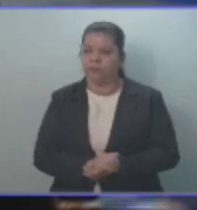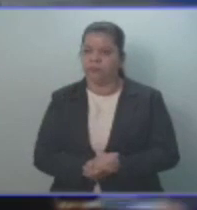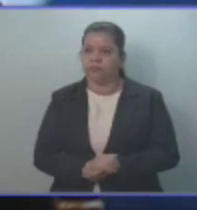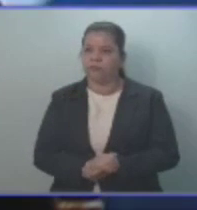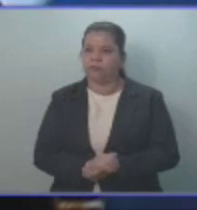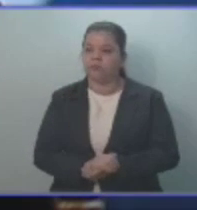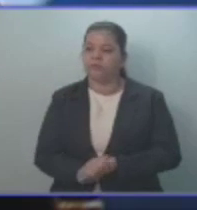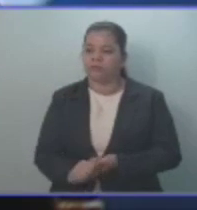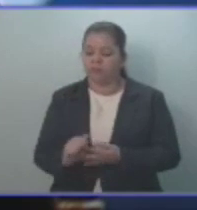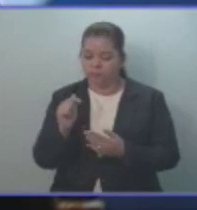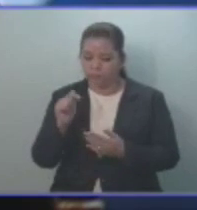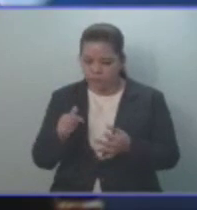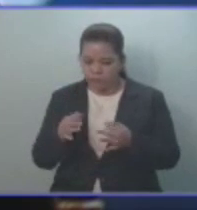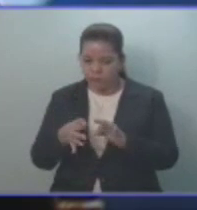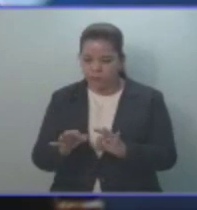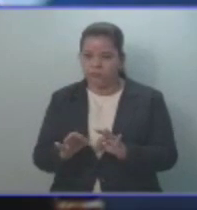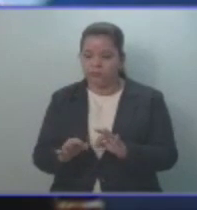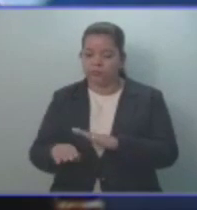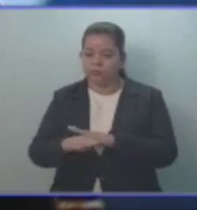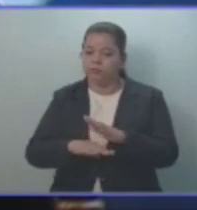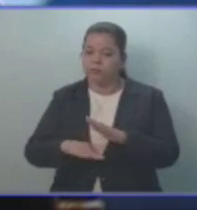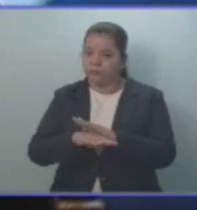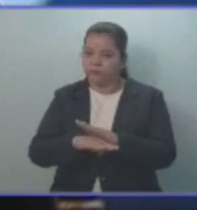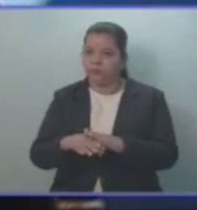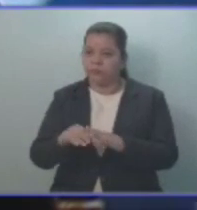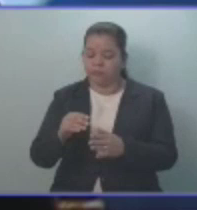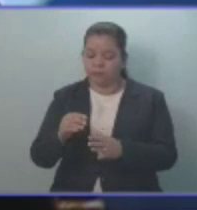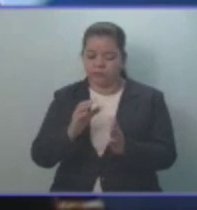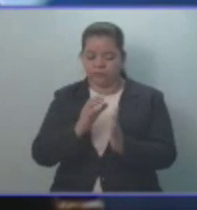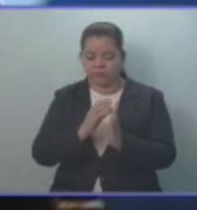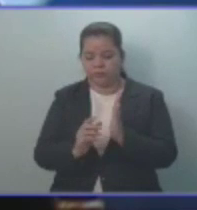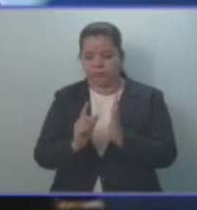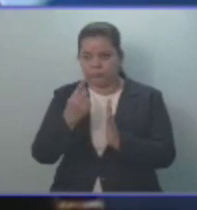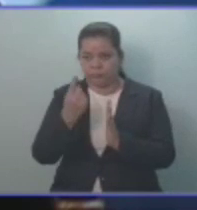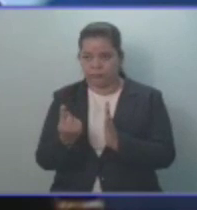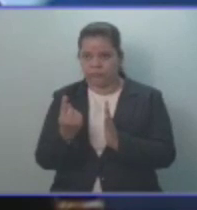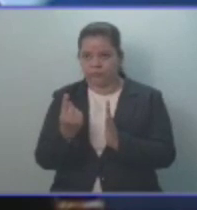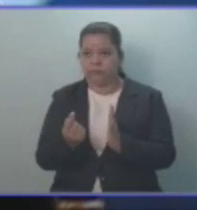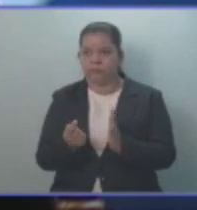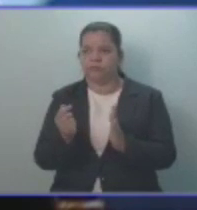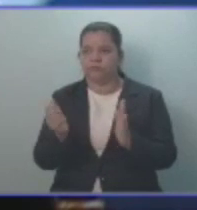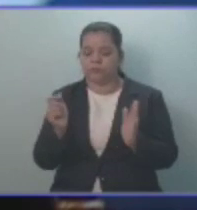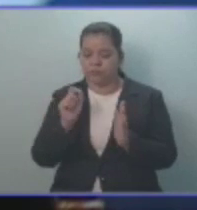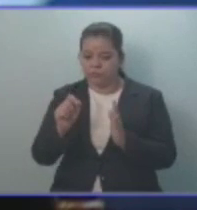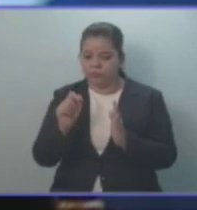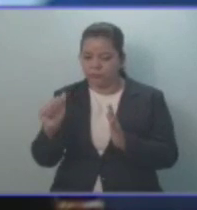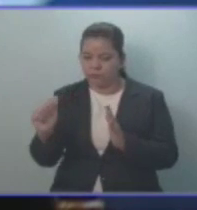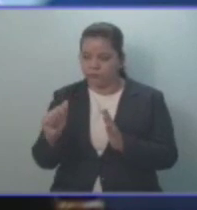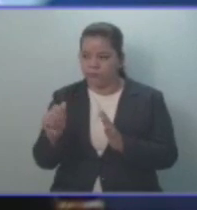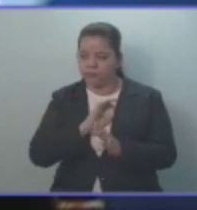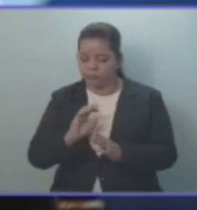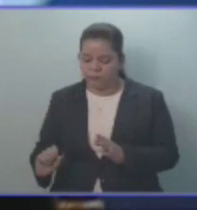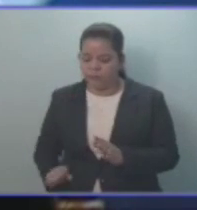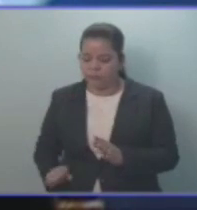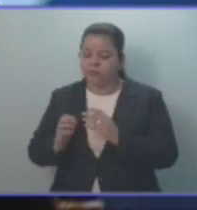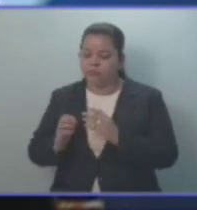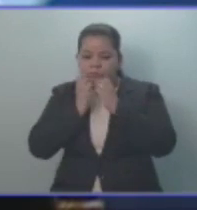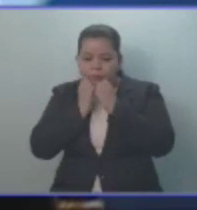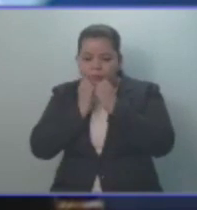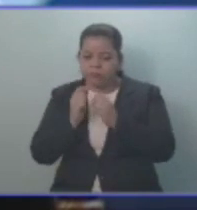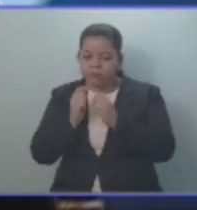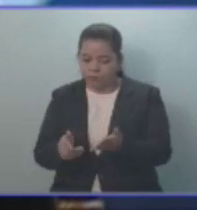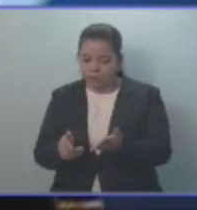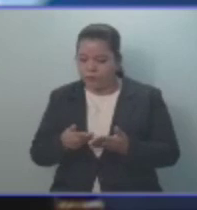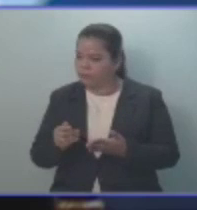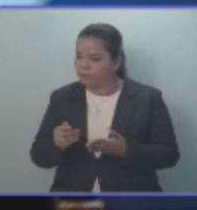Así, 1. De conformidad con el párrafo 1, punto A, El Salvador se reserva el derecho de